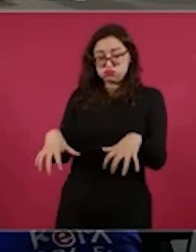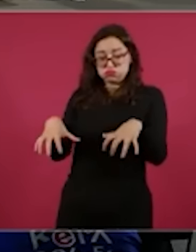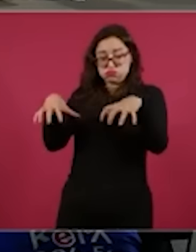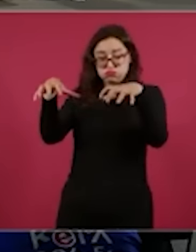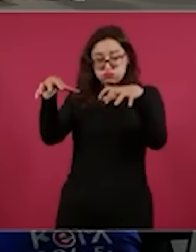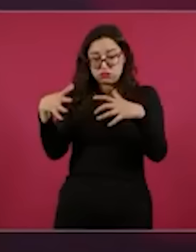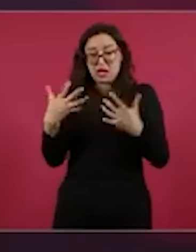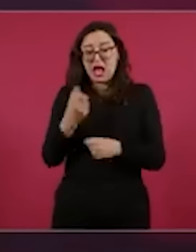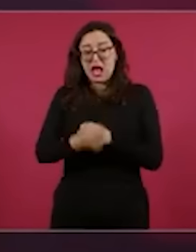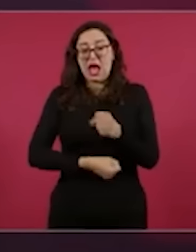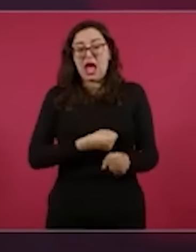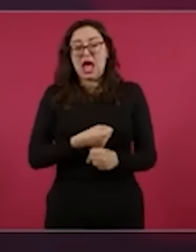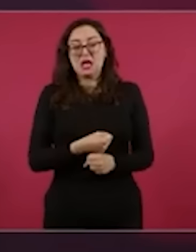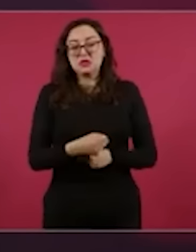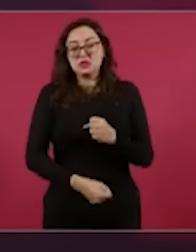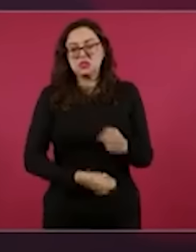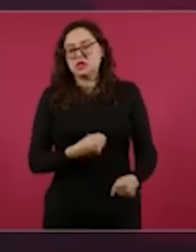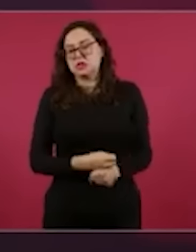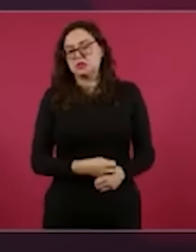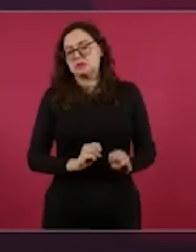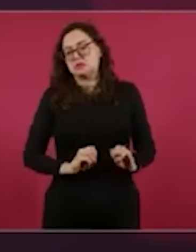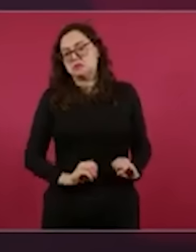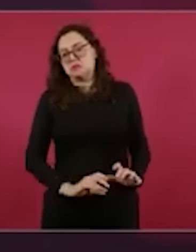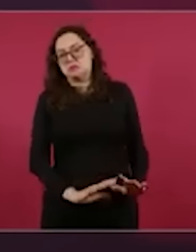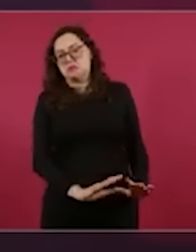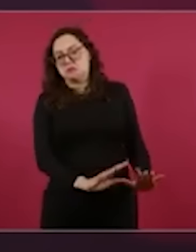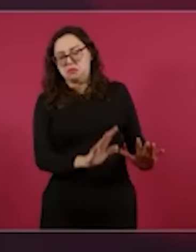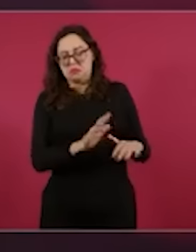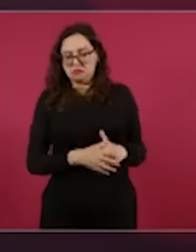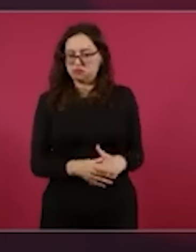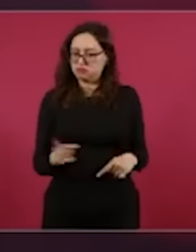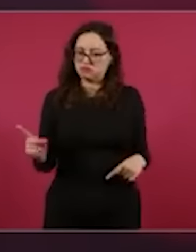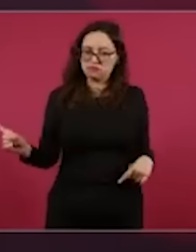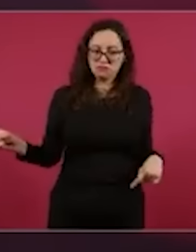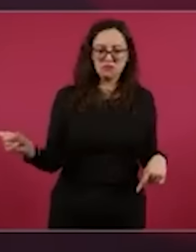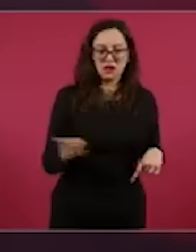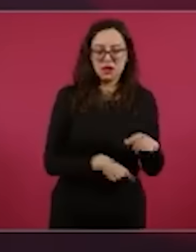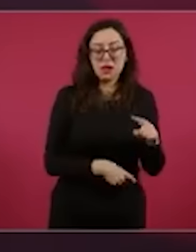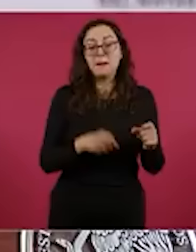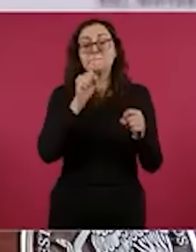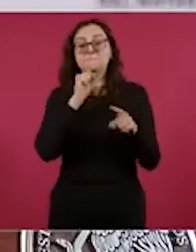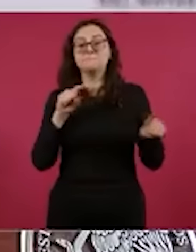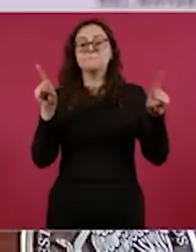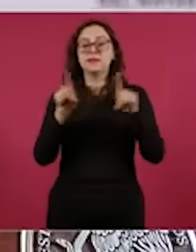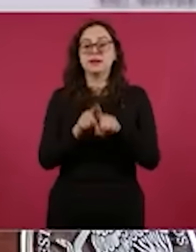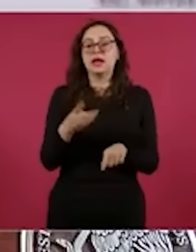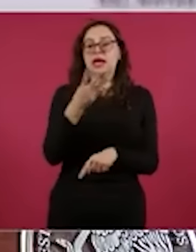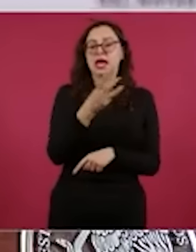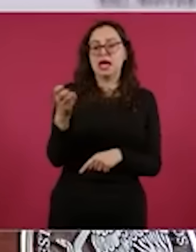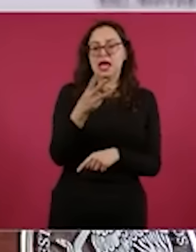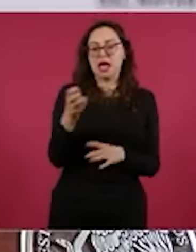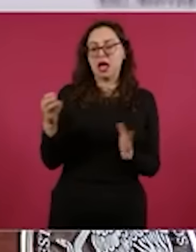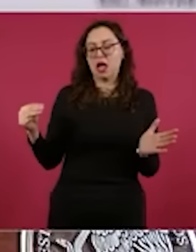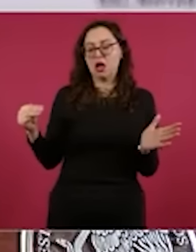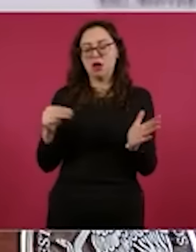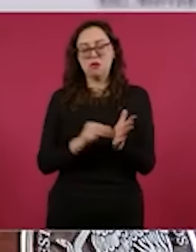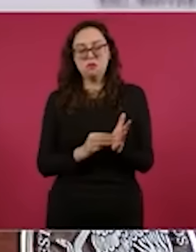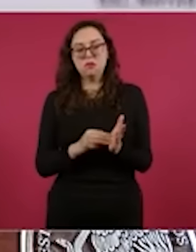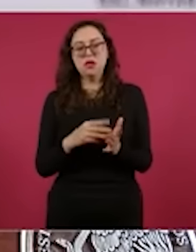por muchos años, y también se ha plantado más de 300,000 ejemplares